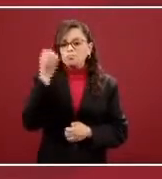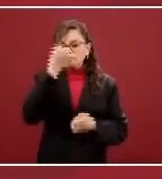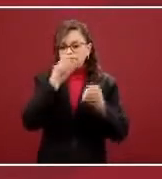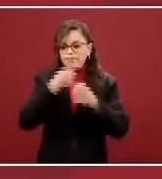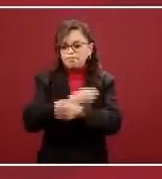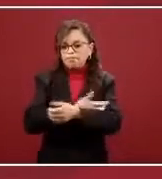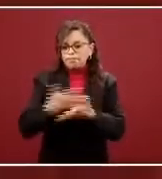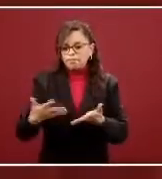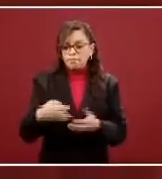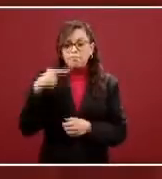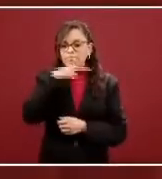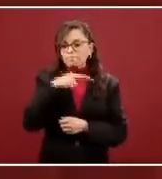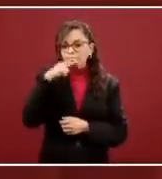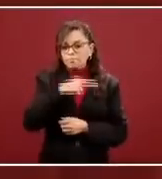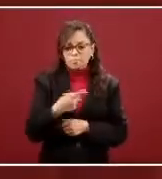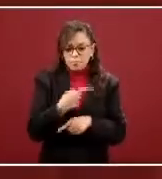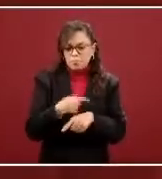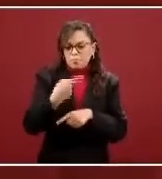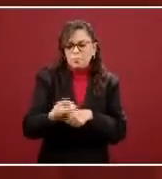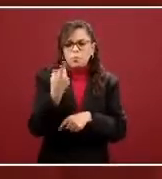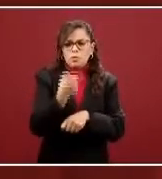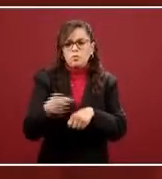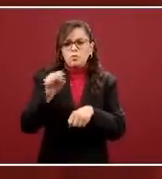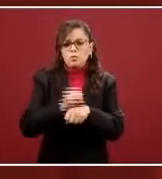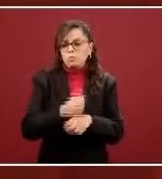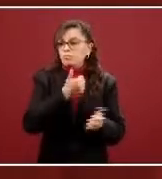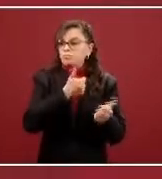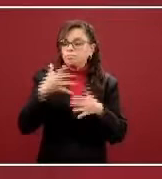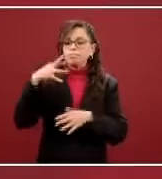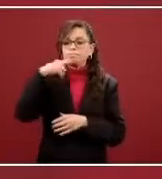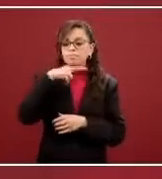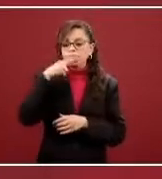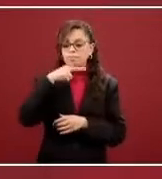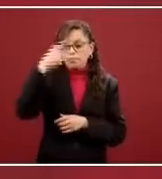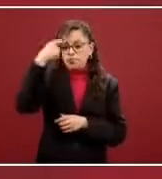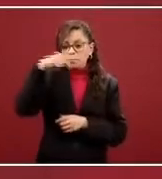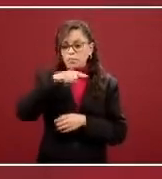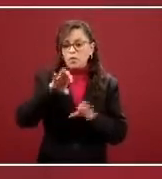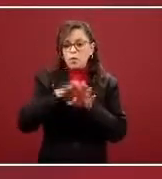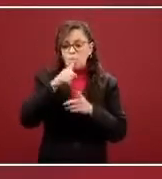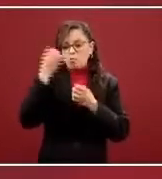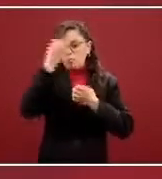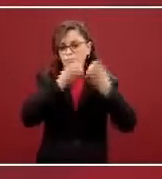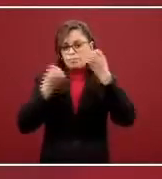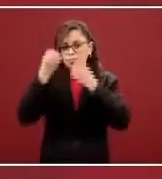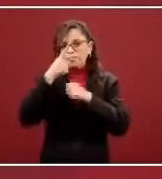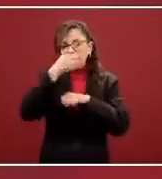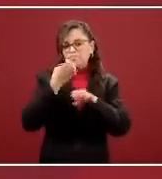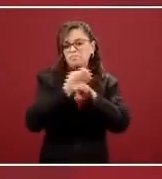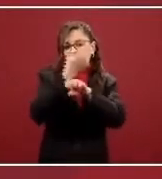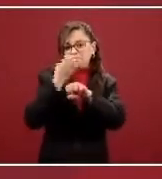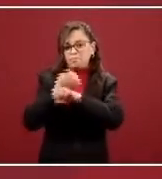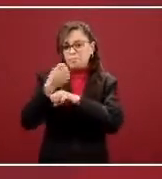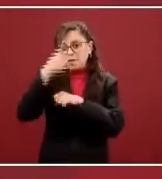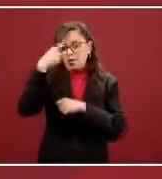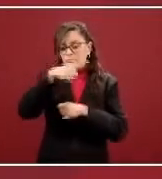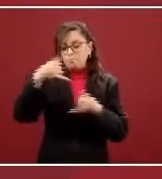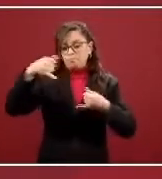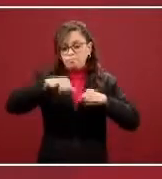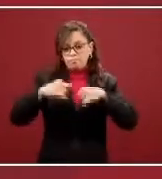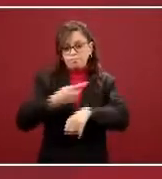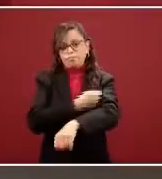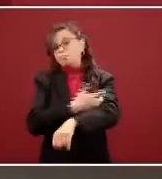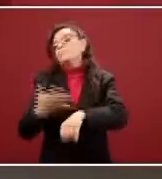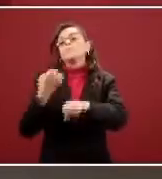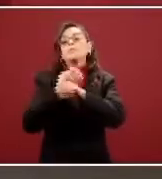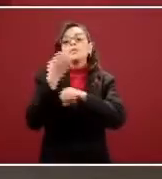eso sucedió en la siguiente semana, enviar rápidamente la capacidad analítica a los estados para que cada uno de los laboratorios estatales de los